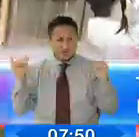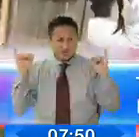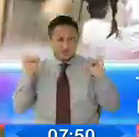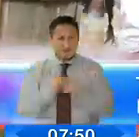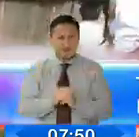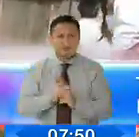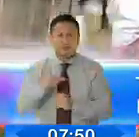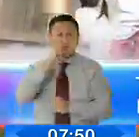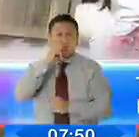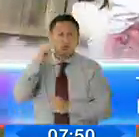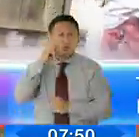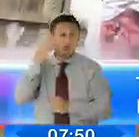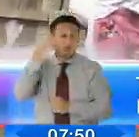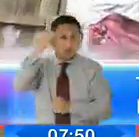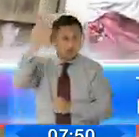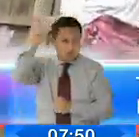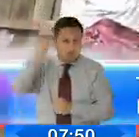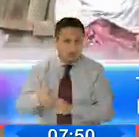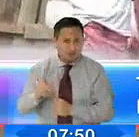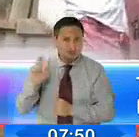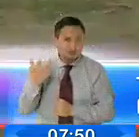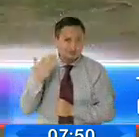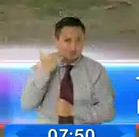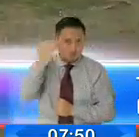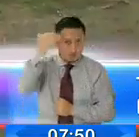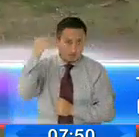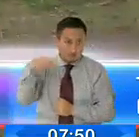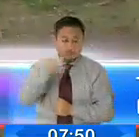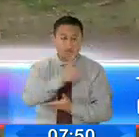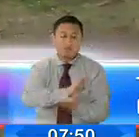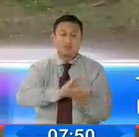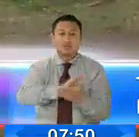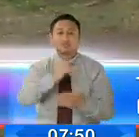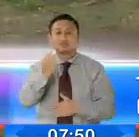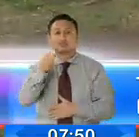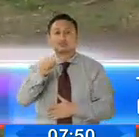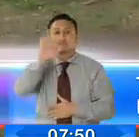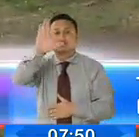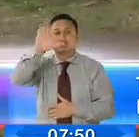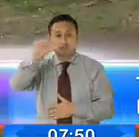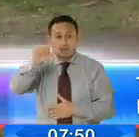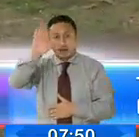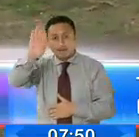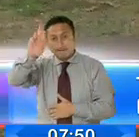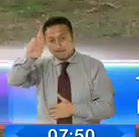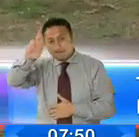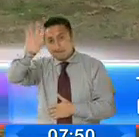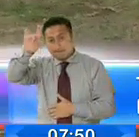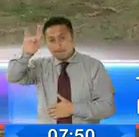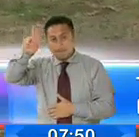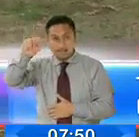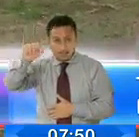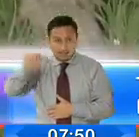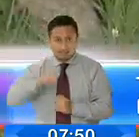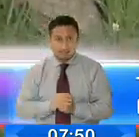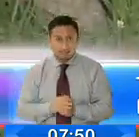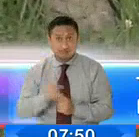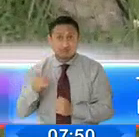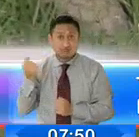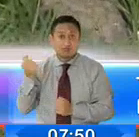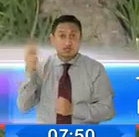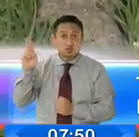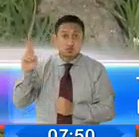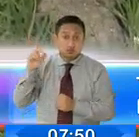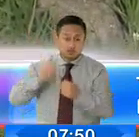con los niños, adultos y personas de la tercera edad del barrio Santa Bárbara Alta, al suroccidente de la capital, quienes